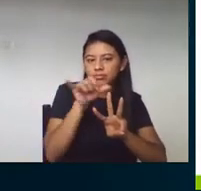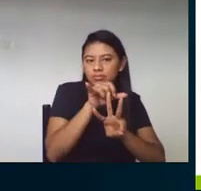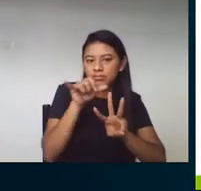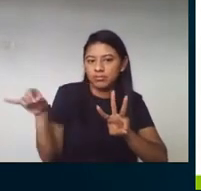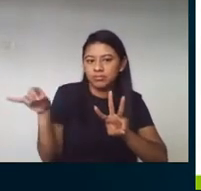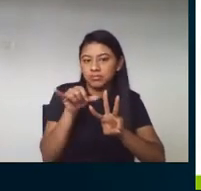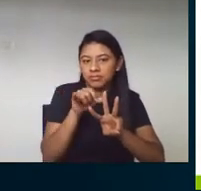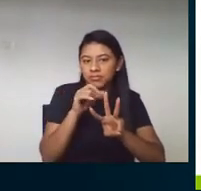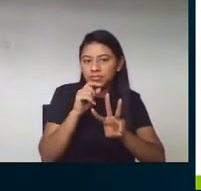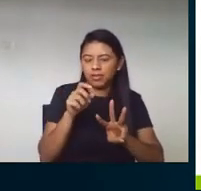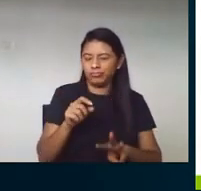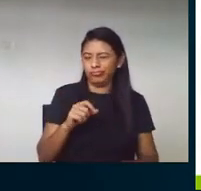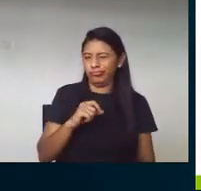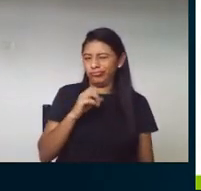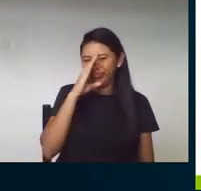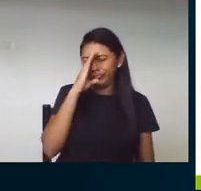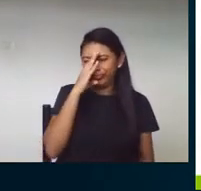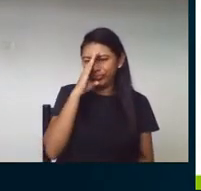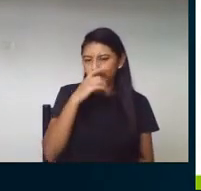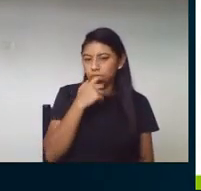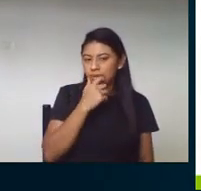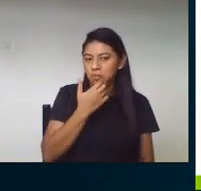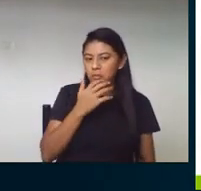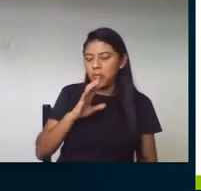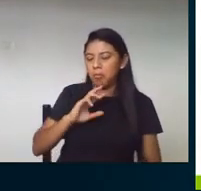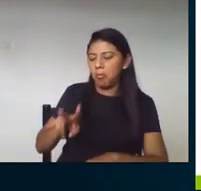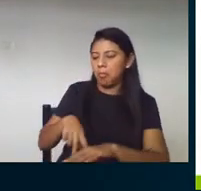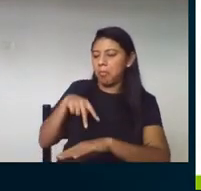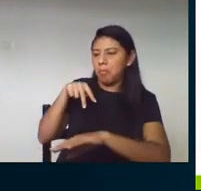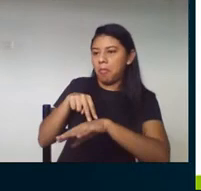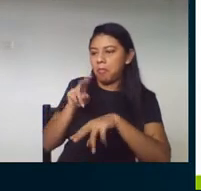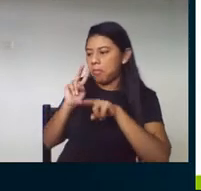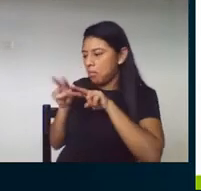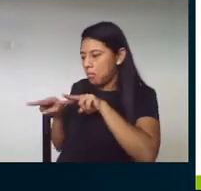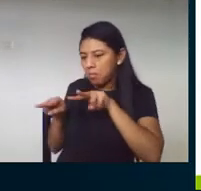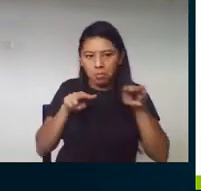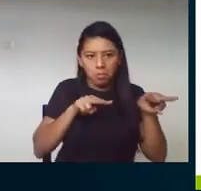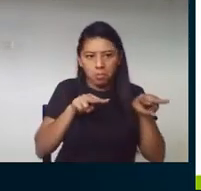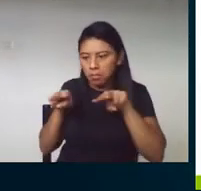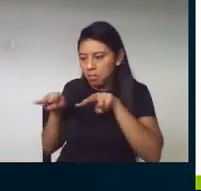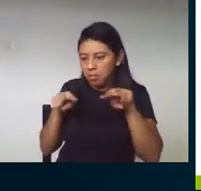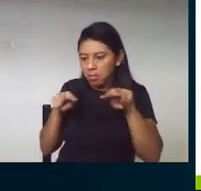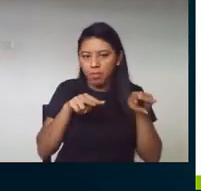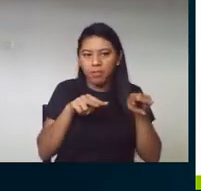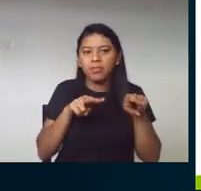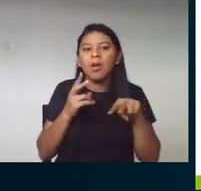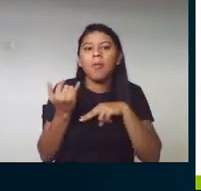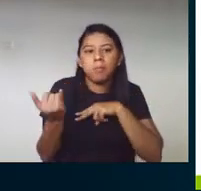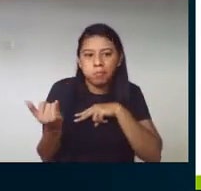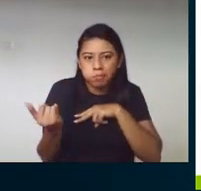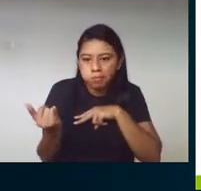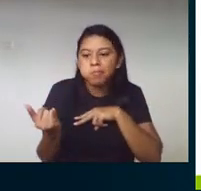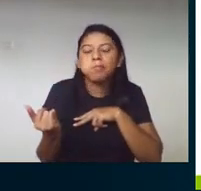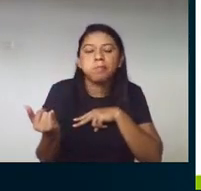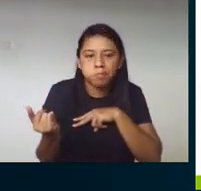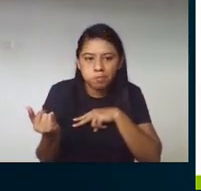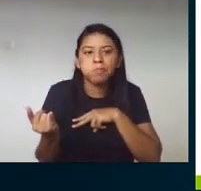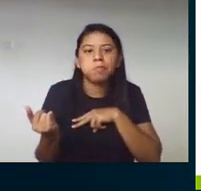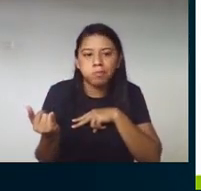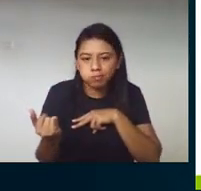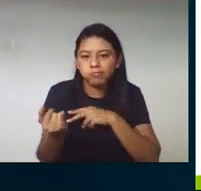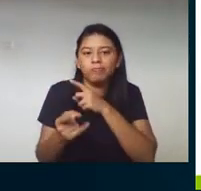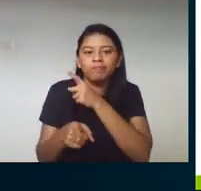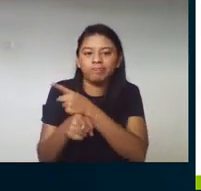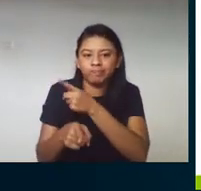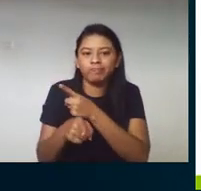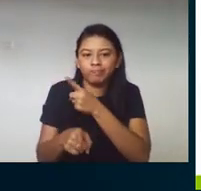justamente en donde se ubica ese resalto en el canal parcial, vemos la aparición de unas cresticas o de unas olas ya a lo largo o de forma